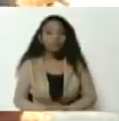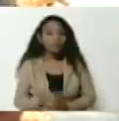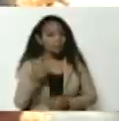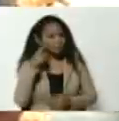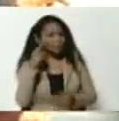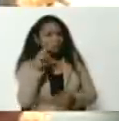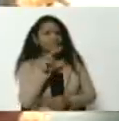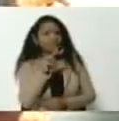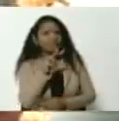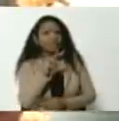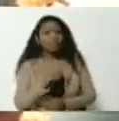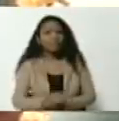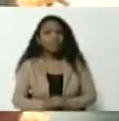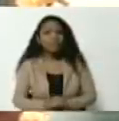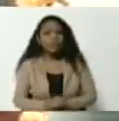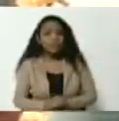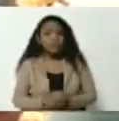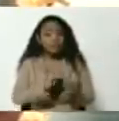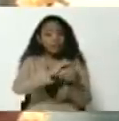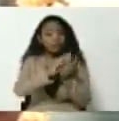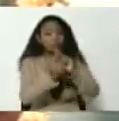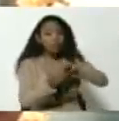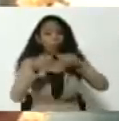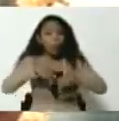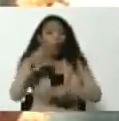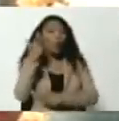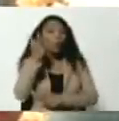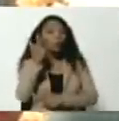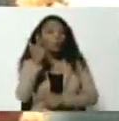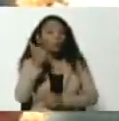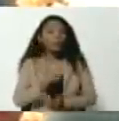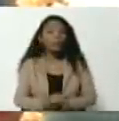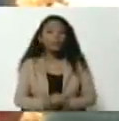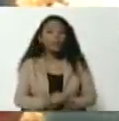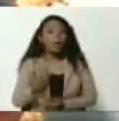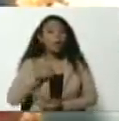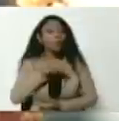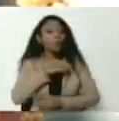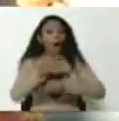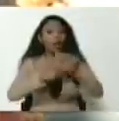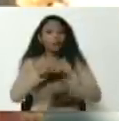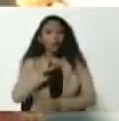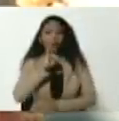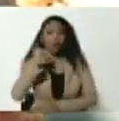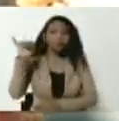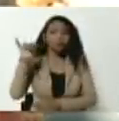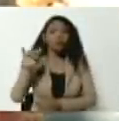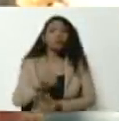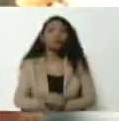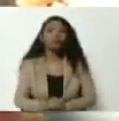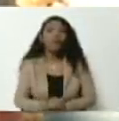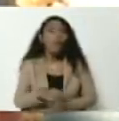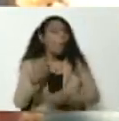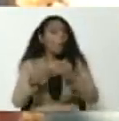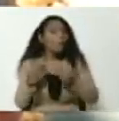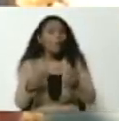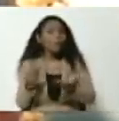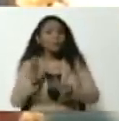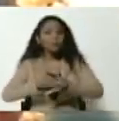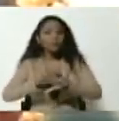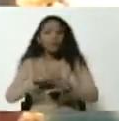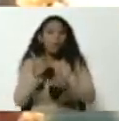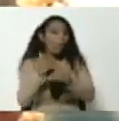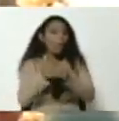Fíjense que se ha convertido ya en costumbre que nosotros hacemos la denuncia como cuando